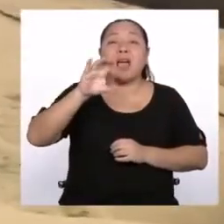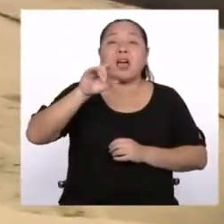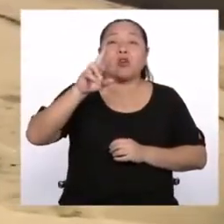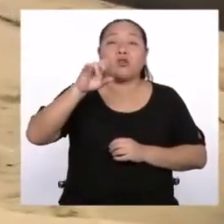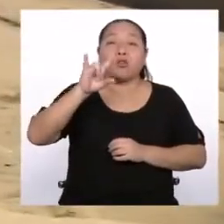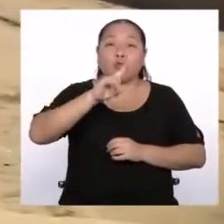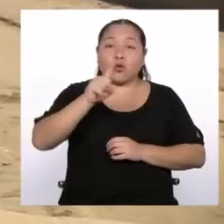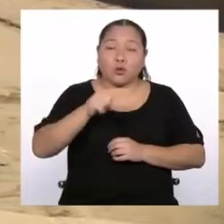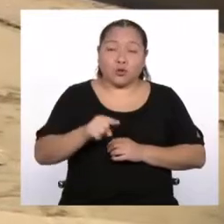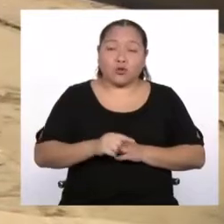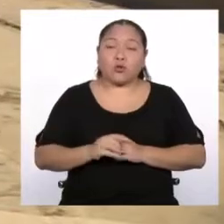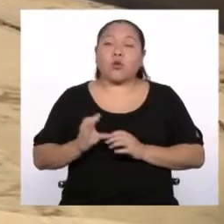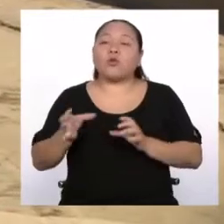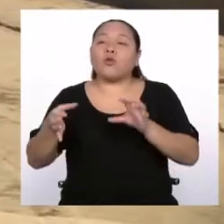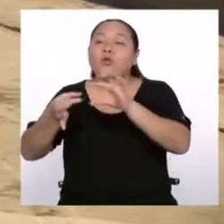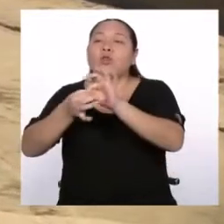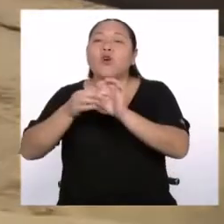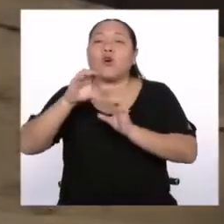Miguel.